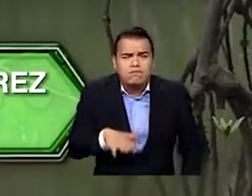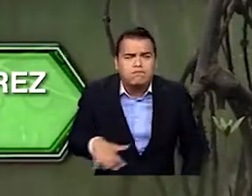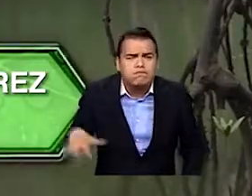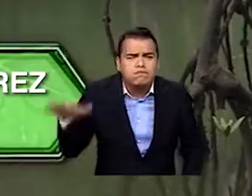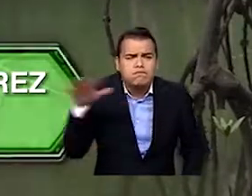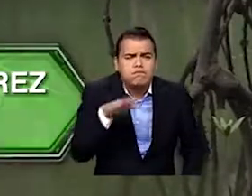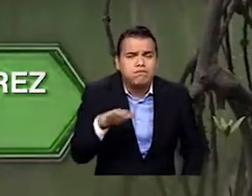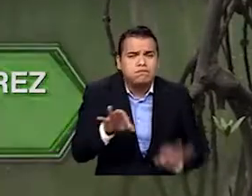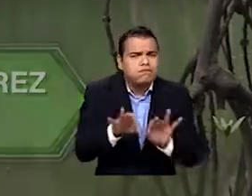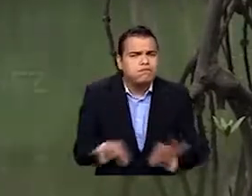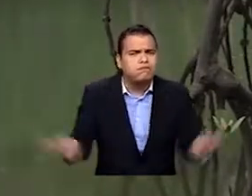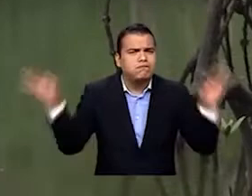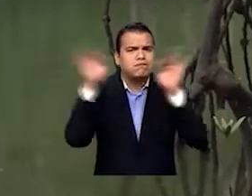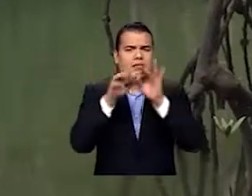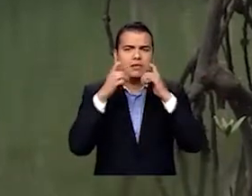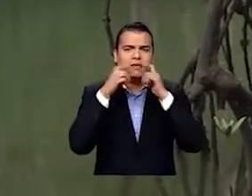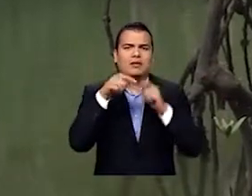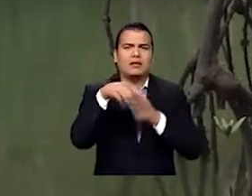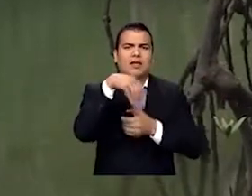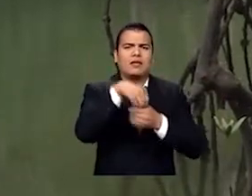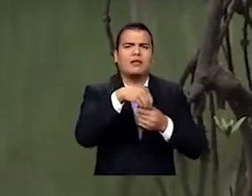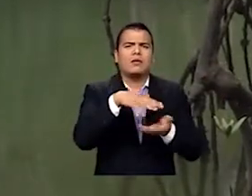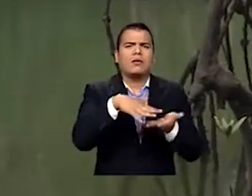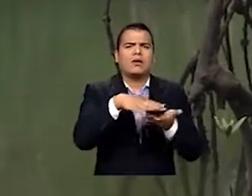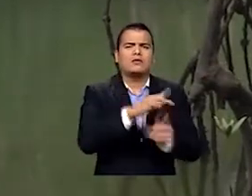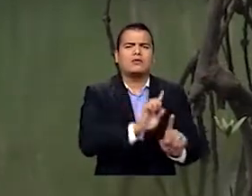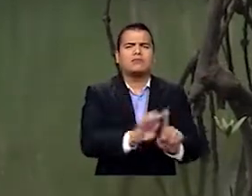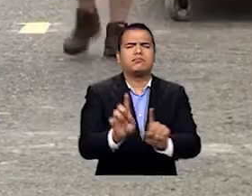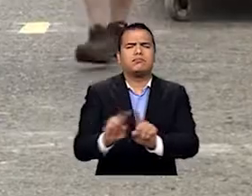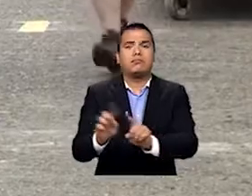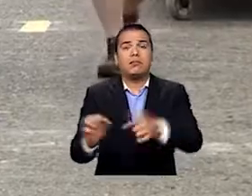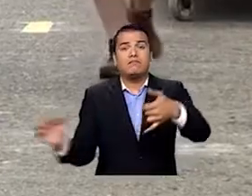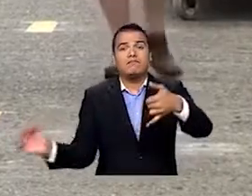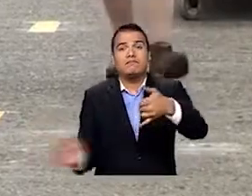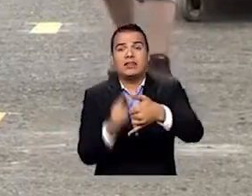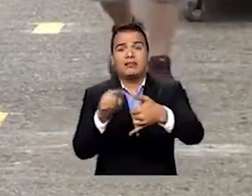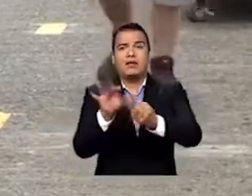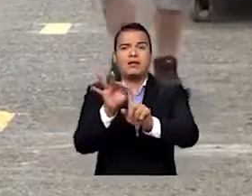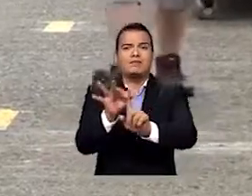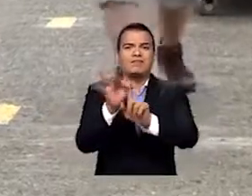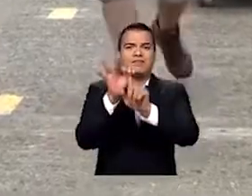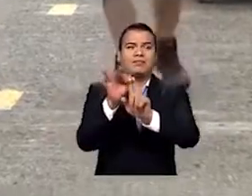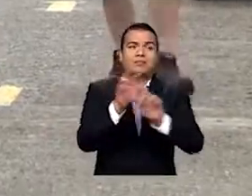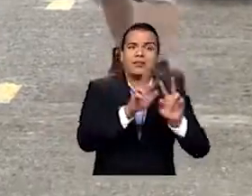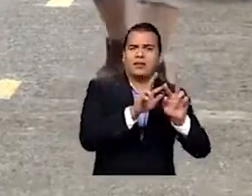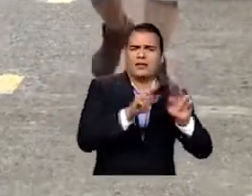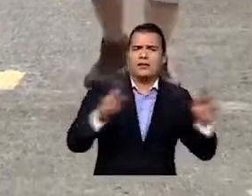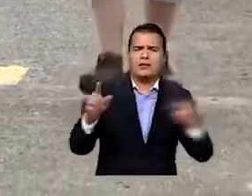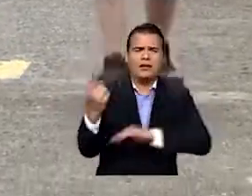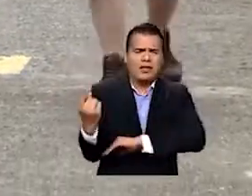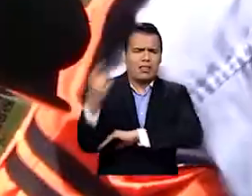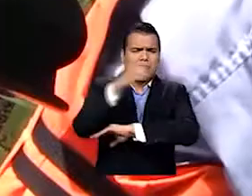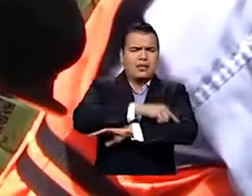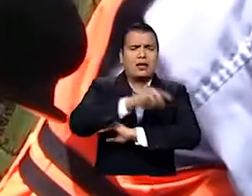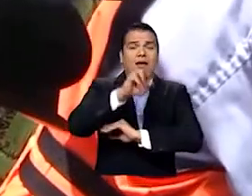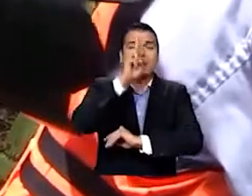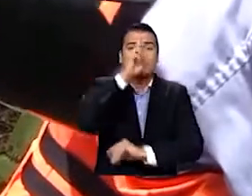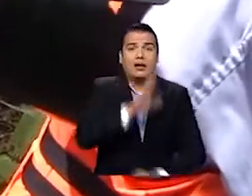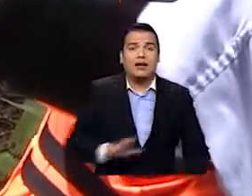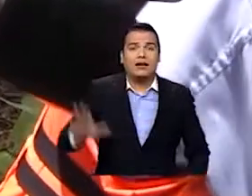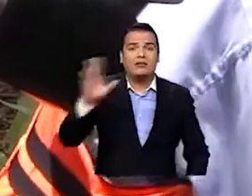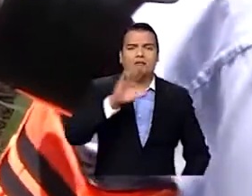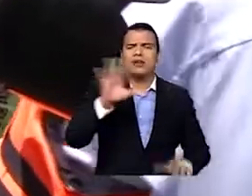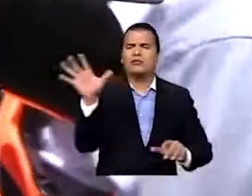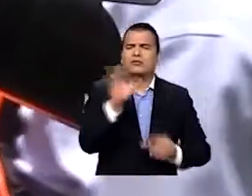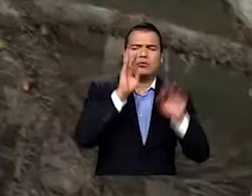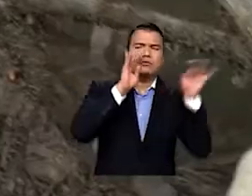los ecosistemas a nivel nacional. El Pacífico es un tesoro de la naturaleza. El Día Nacional de la Biodiversidad mereció la atención del mundo y